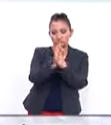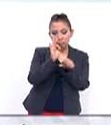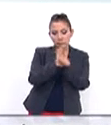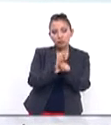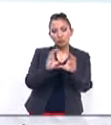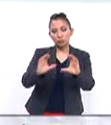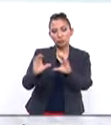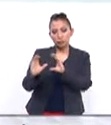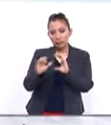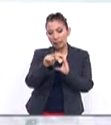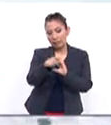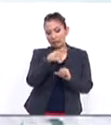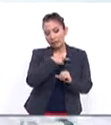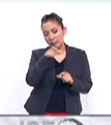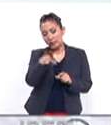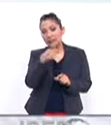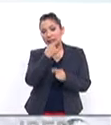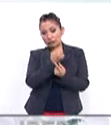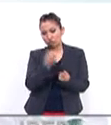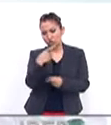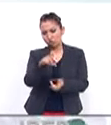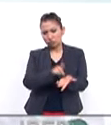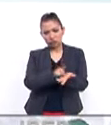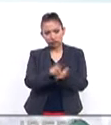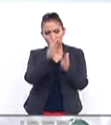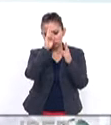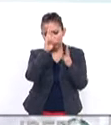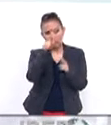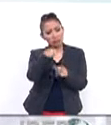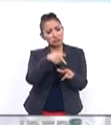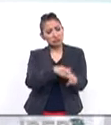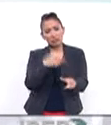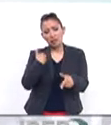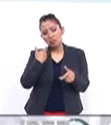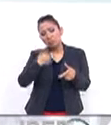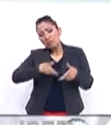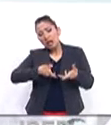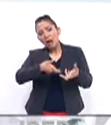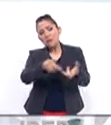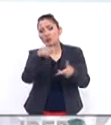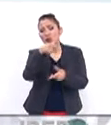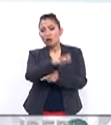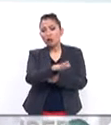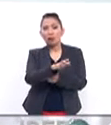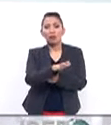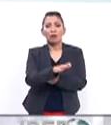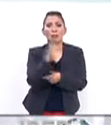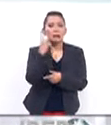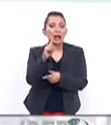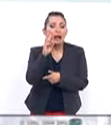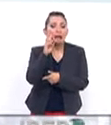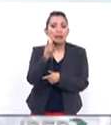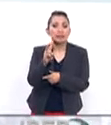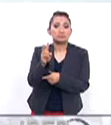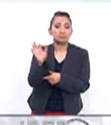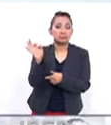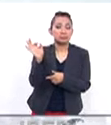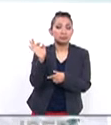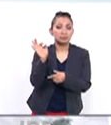la protección, que se les garantice sus derechos y pues que ellos sigan su curso, Edgardo, en este caso, para ver si